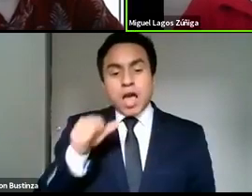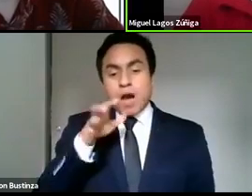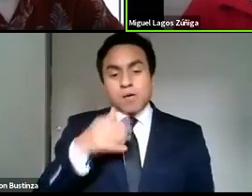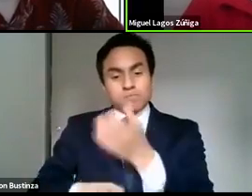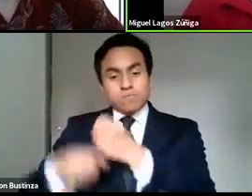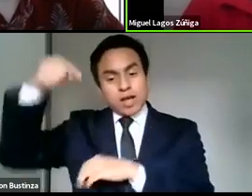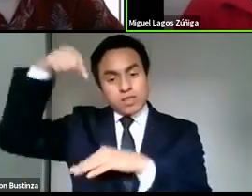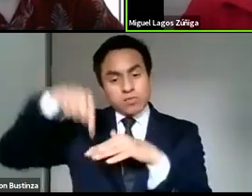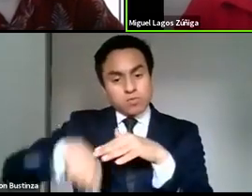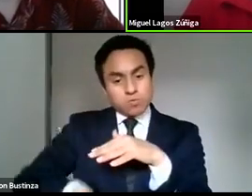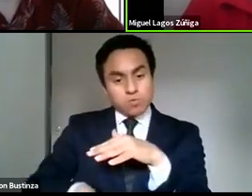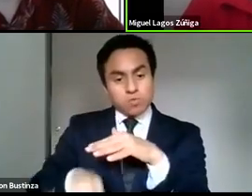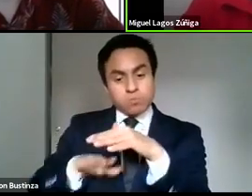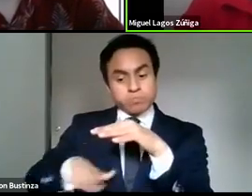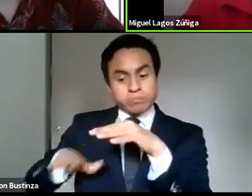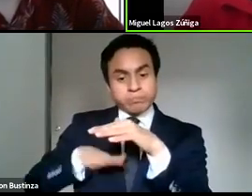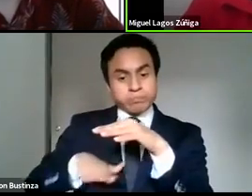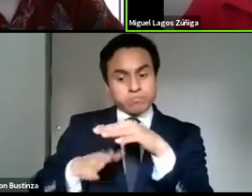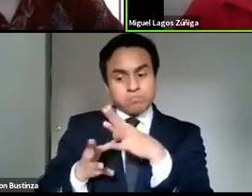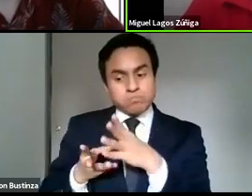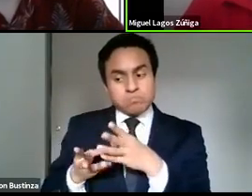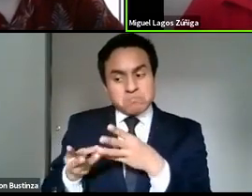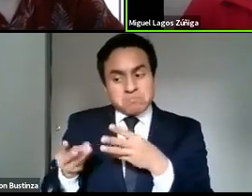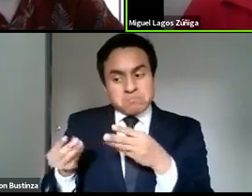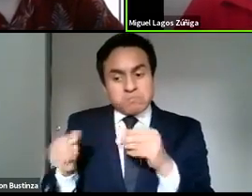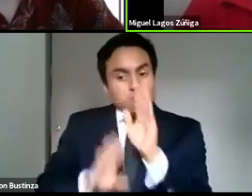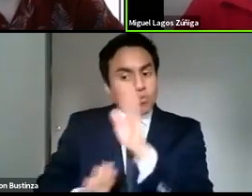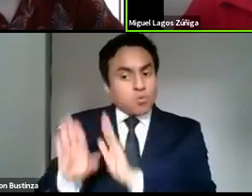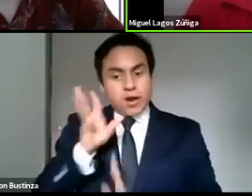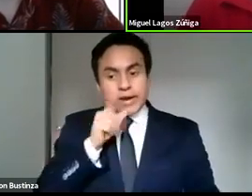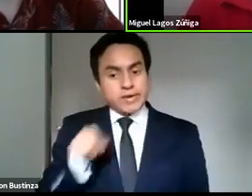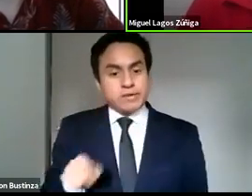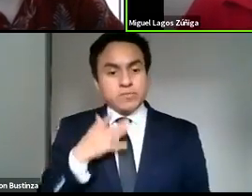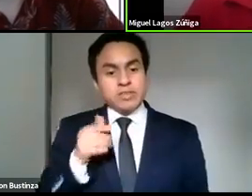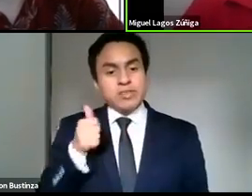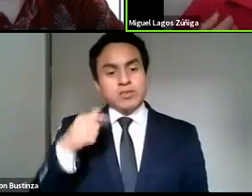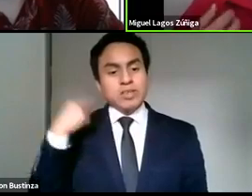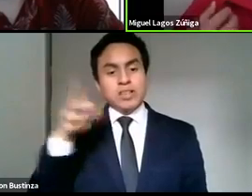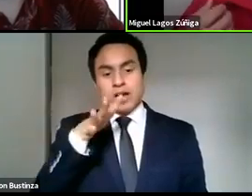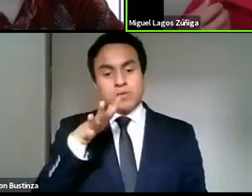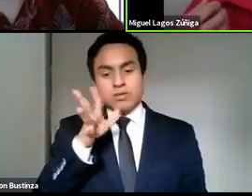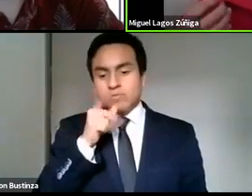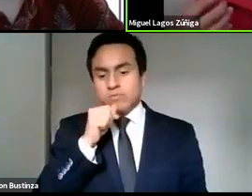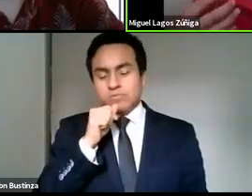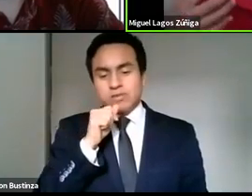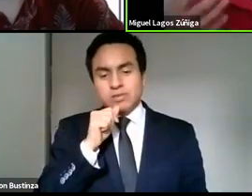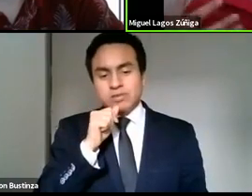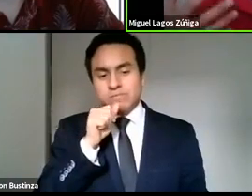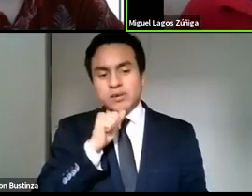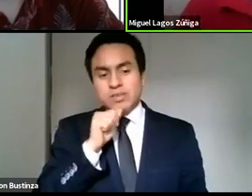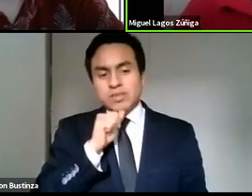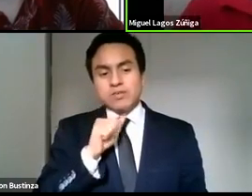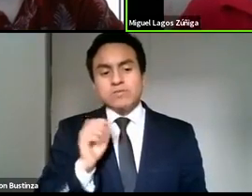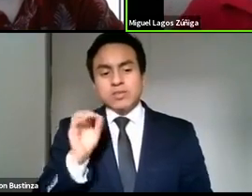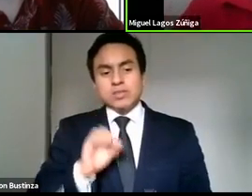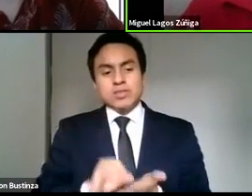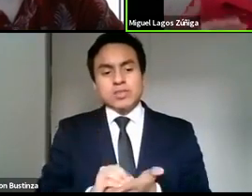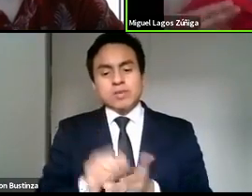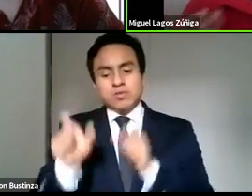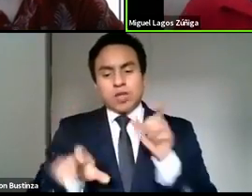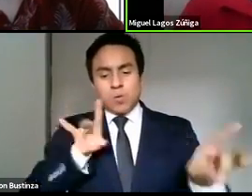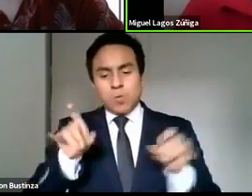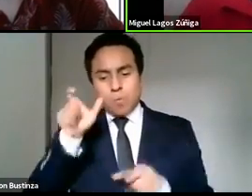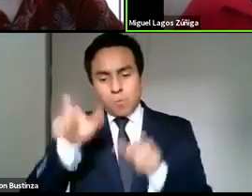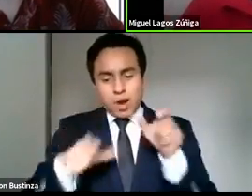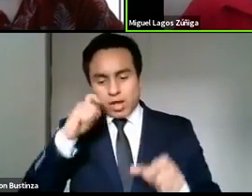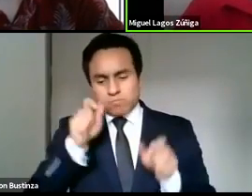nuestros acuíferos quedan absolutamente desprotegidos porque la Dirección General de Agua no tiene el suficiente personal humano para hacer todas